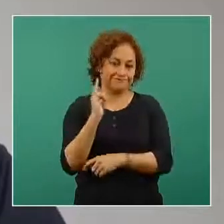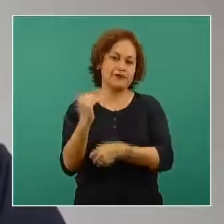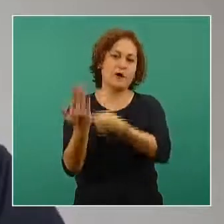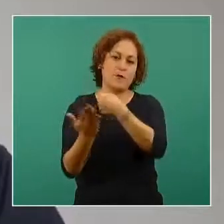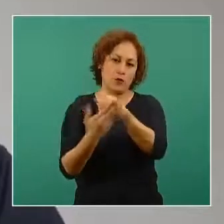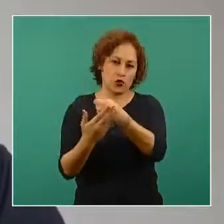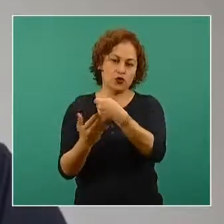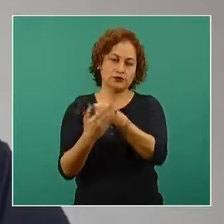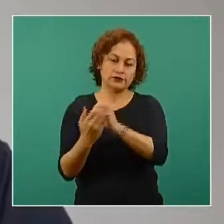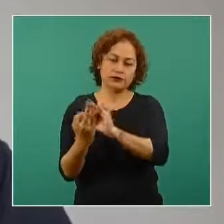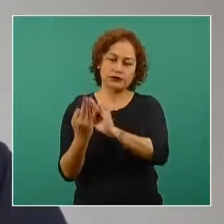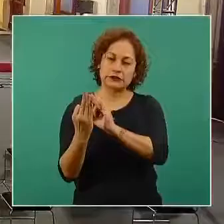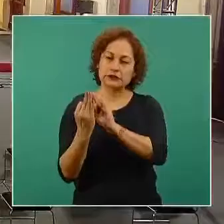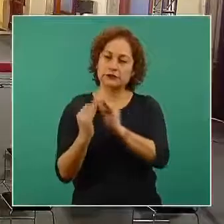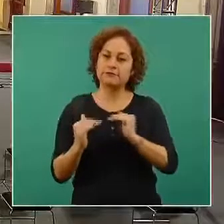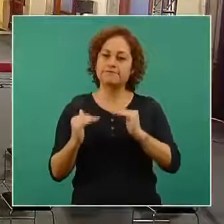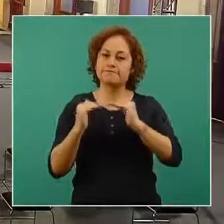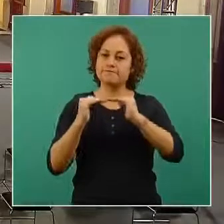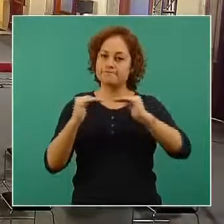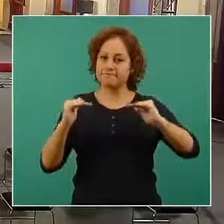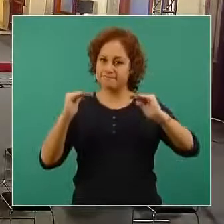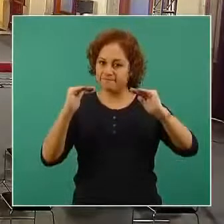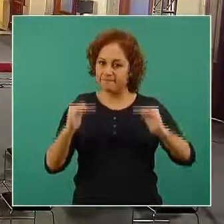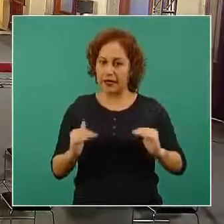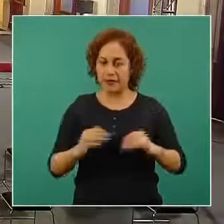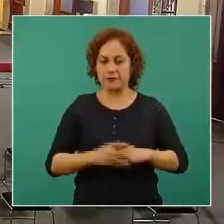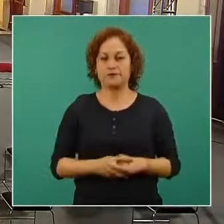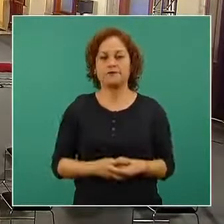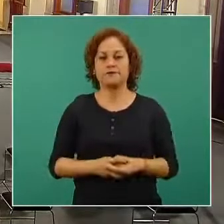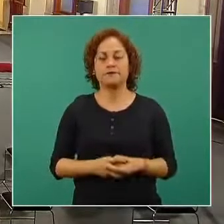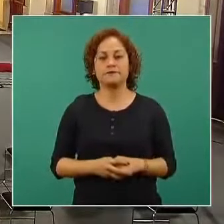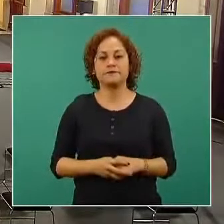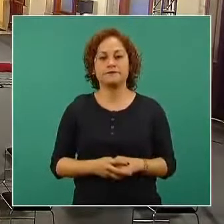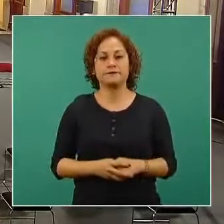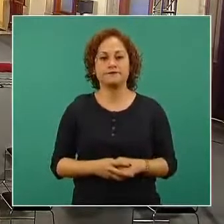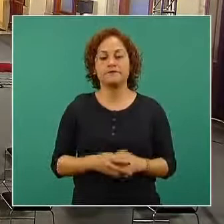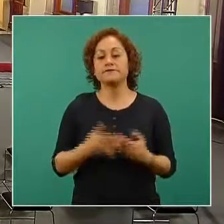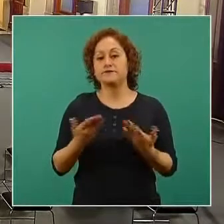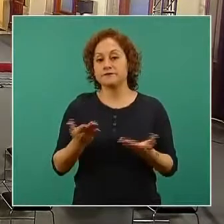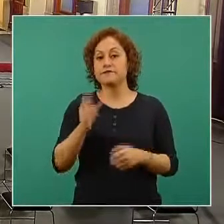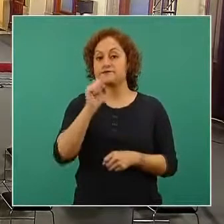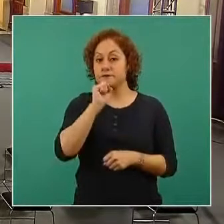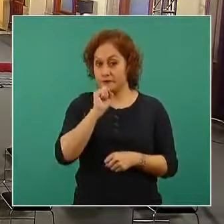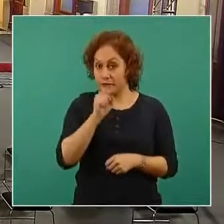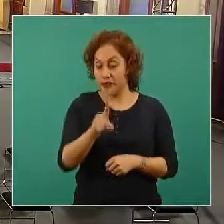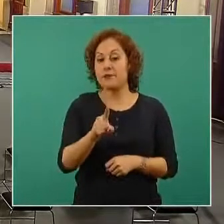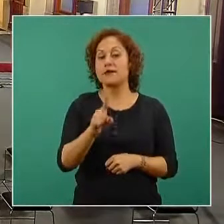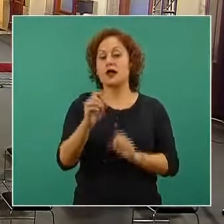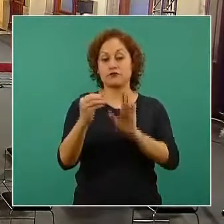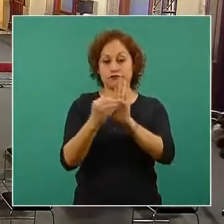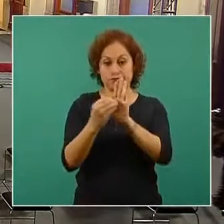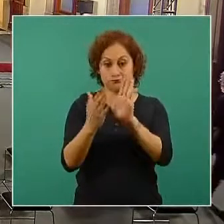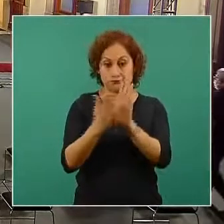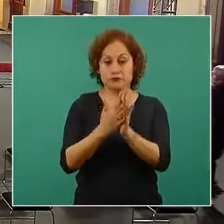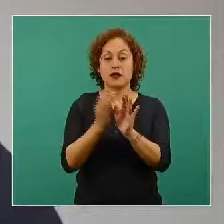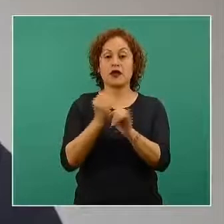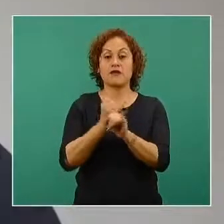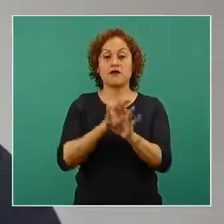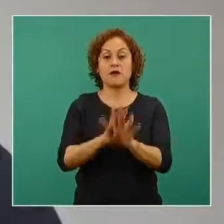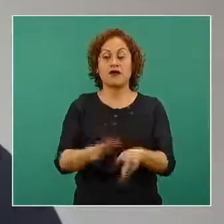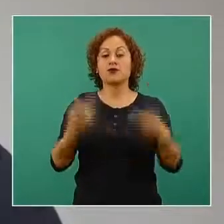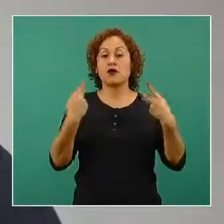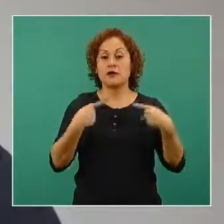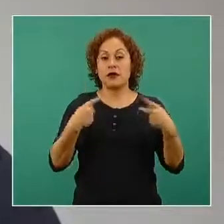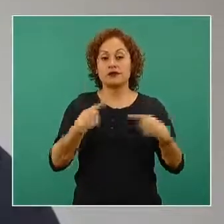entonces cómo esto continúa comportándose. Actualizamos también el dato de las personas que lamentablemente han fallecido.